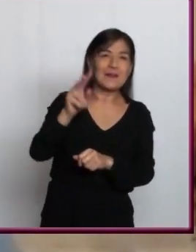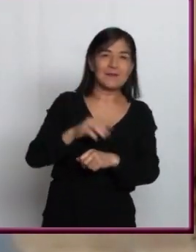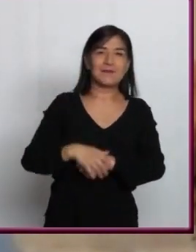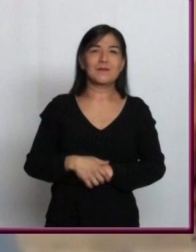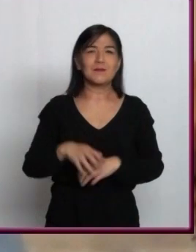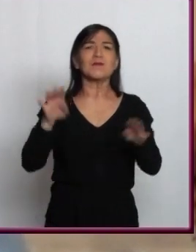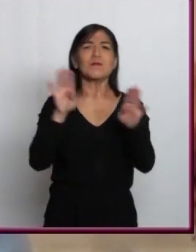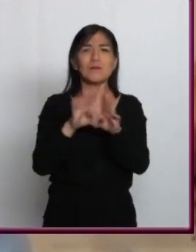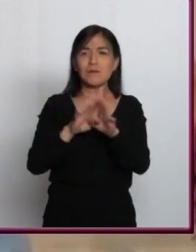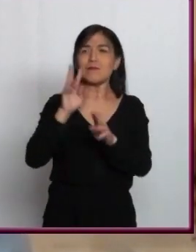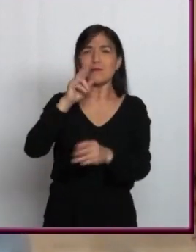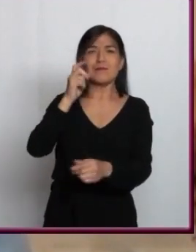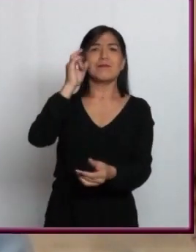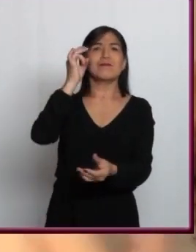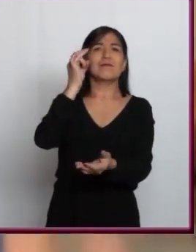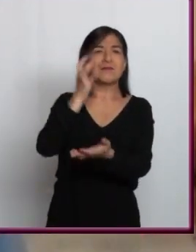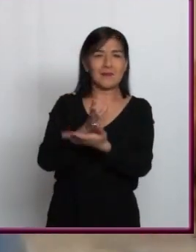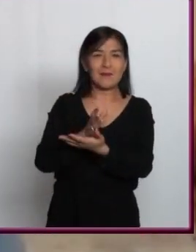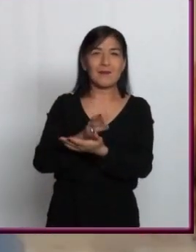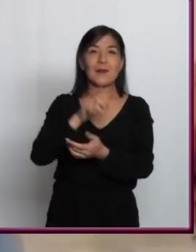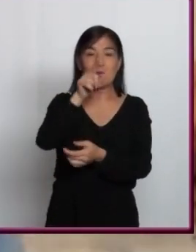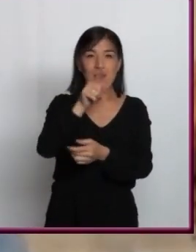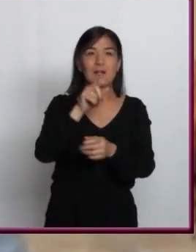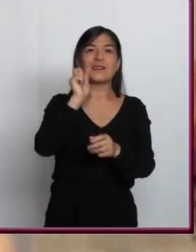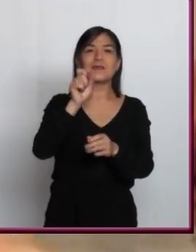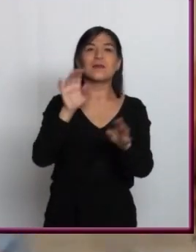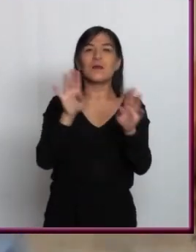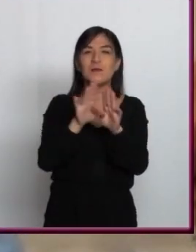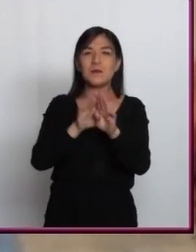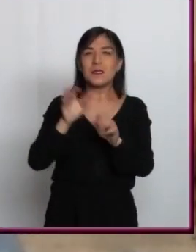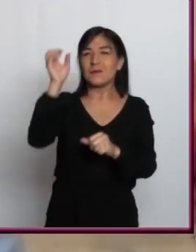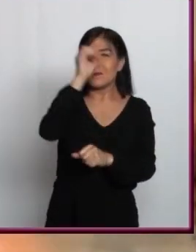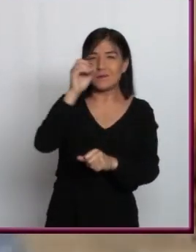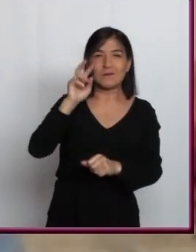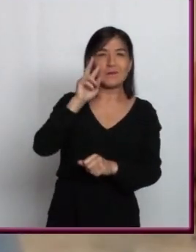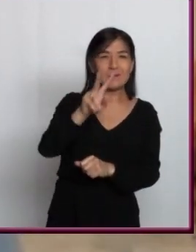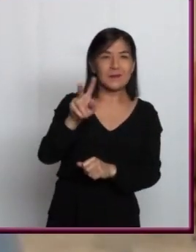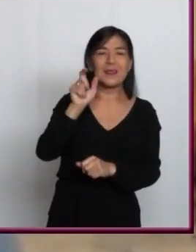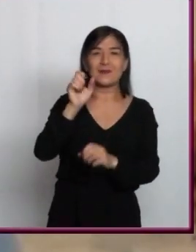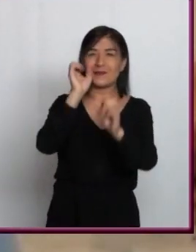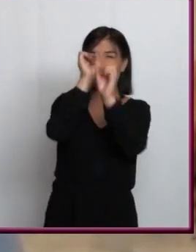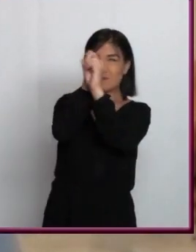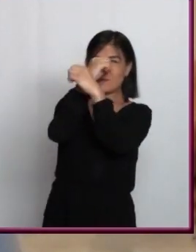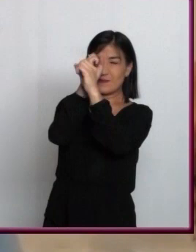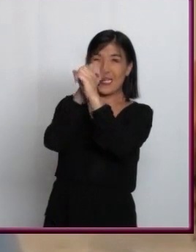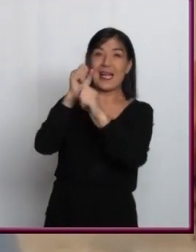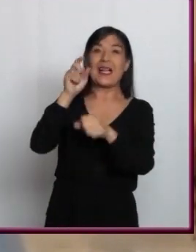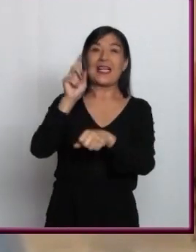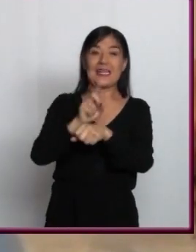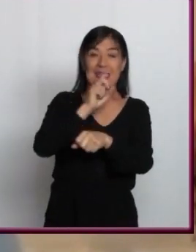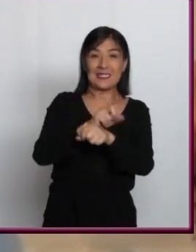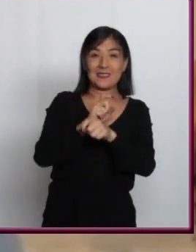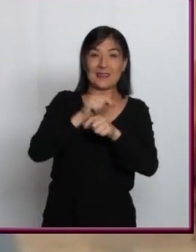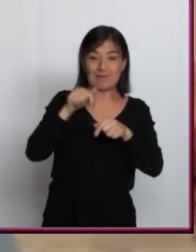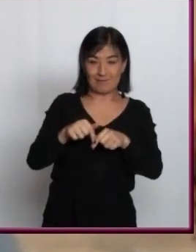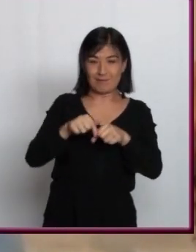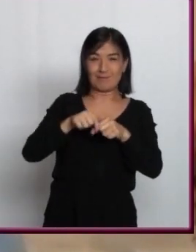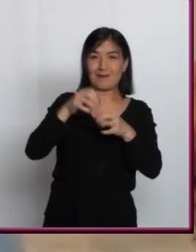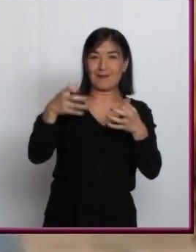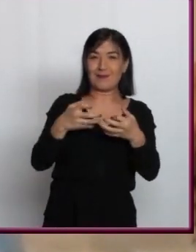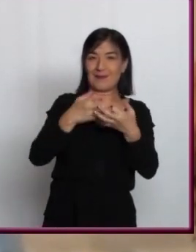se modelan? Bueno, las observaciones que nosotros podemos hacer con los telescopios desde la Tierra o desde el